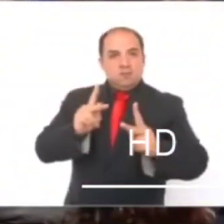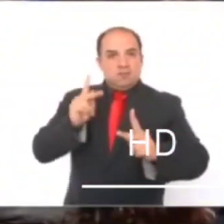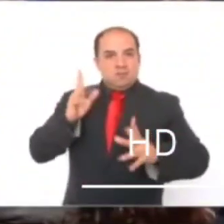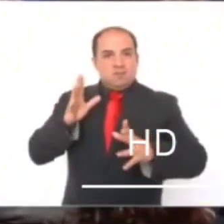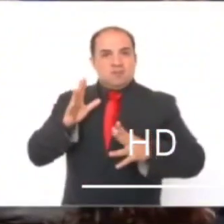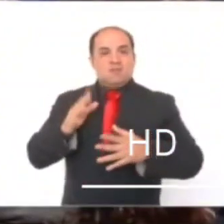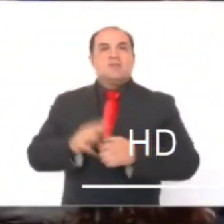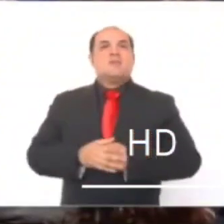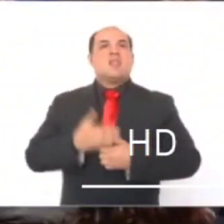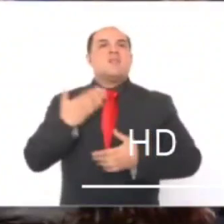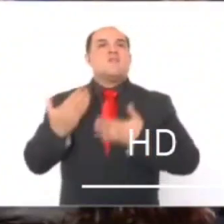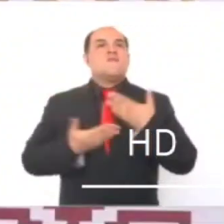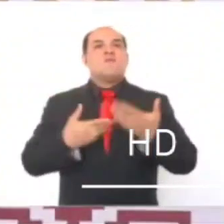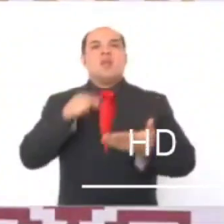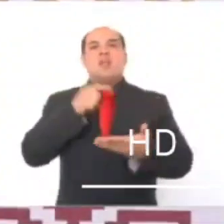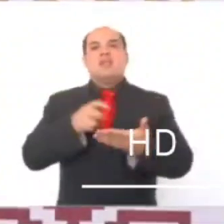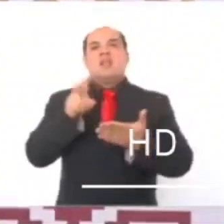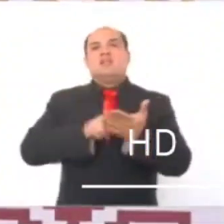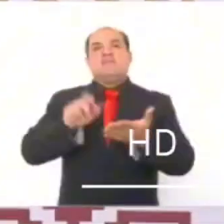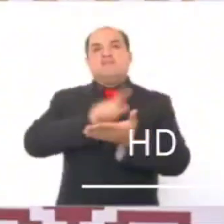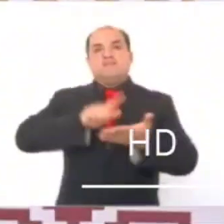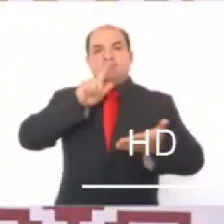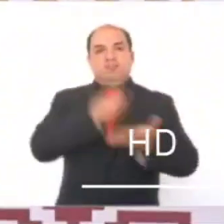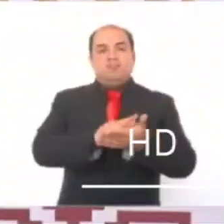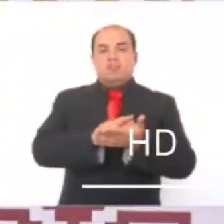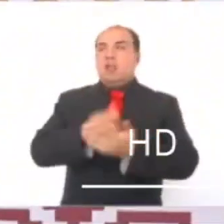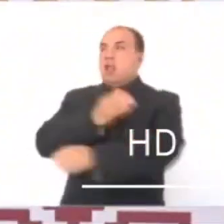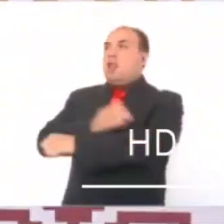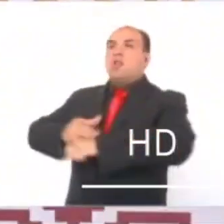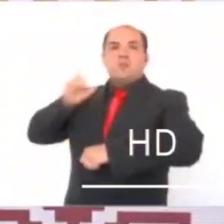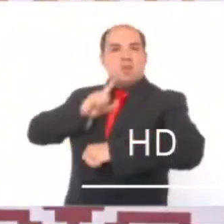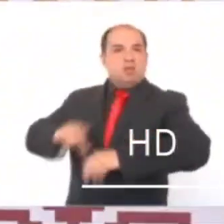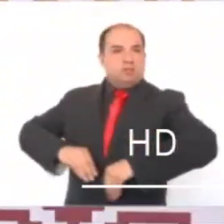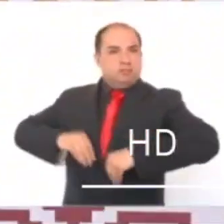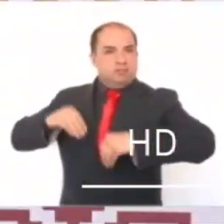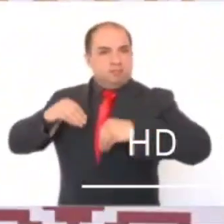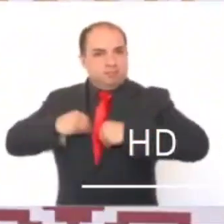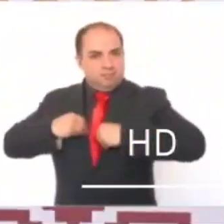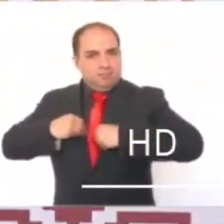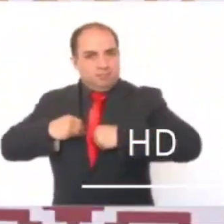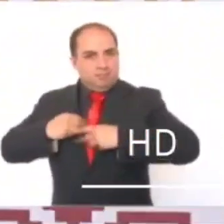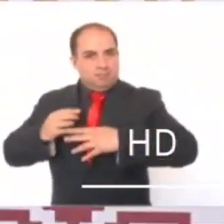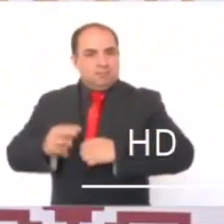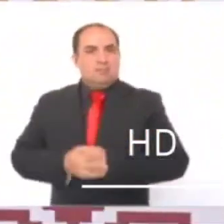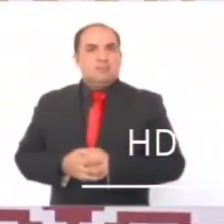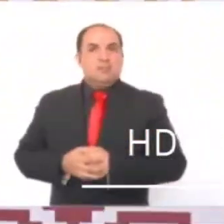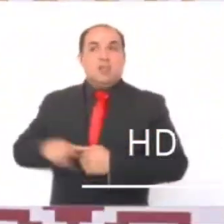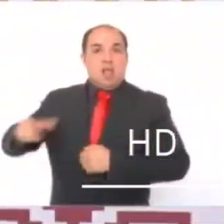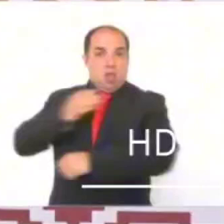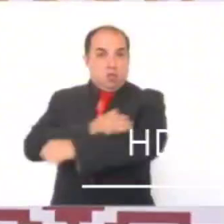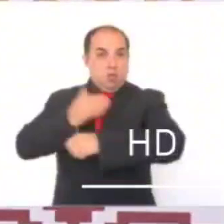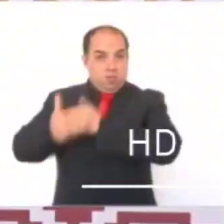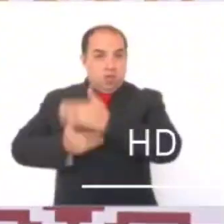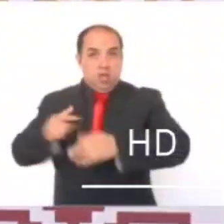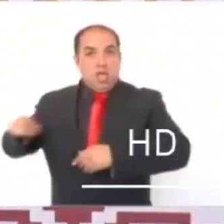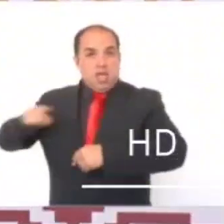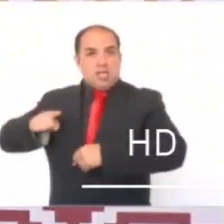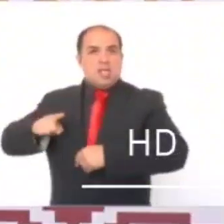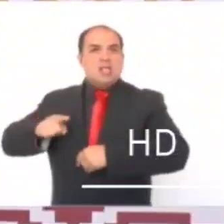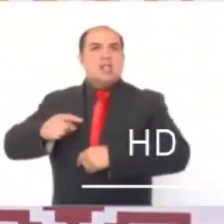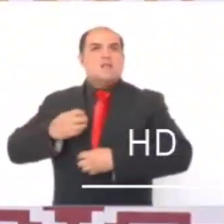esta reforma. A las compañeras sobrevivientes que acompañaron este proceso, que levantaron su